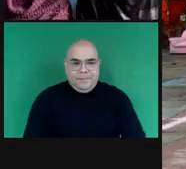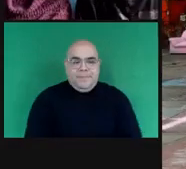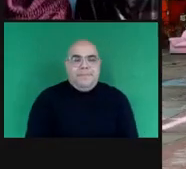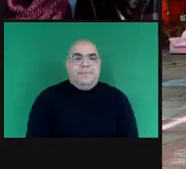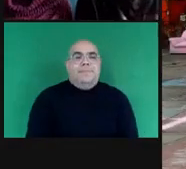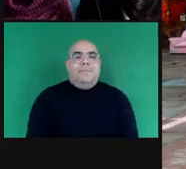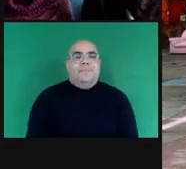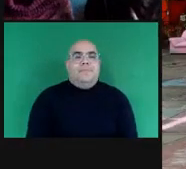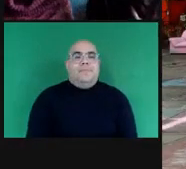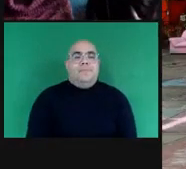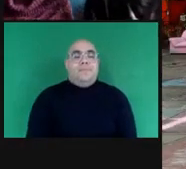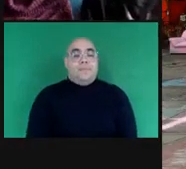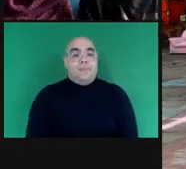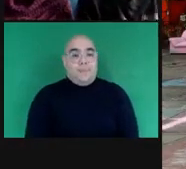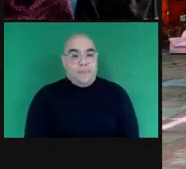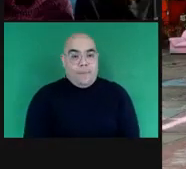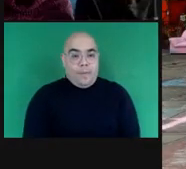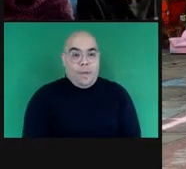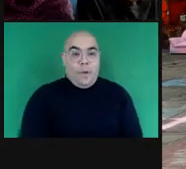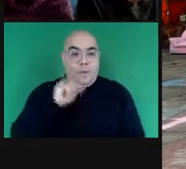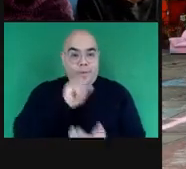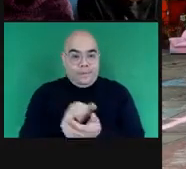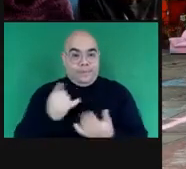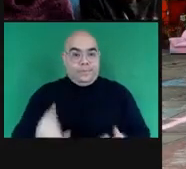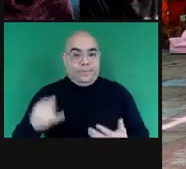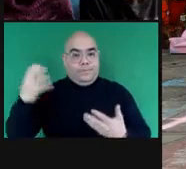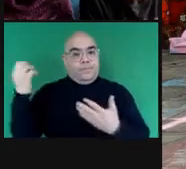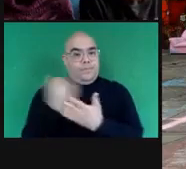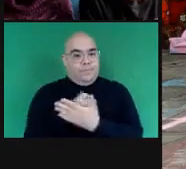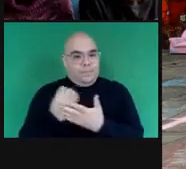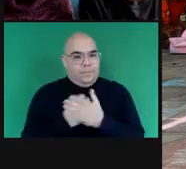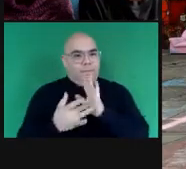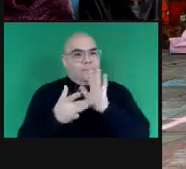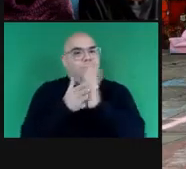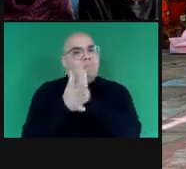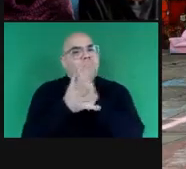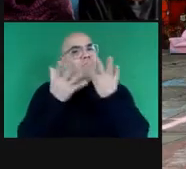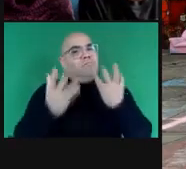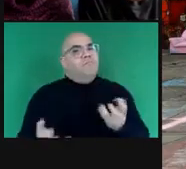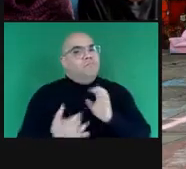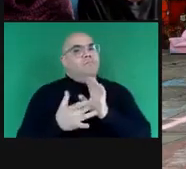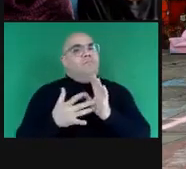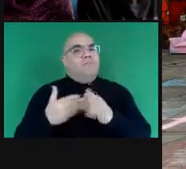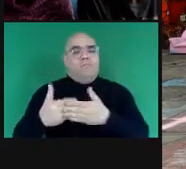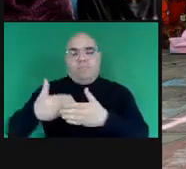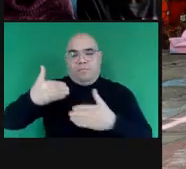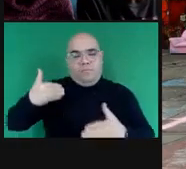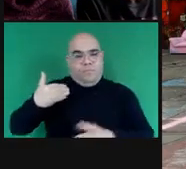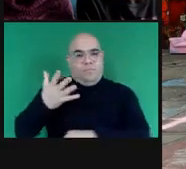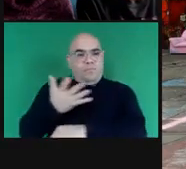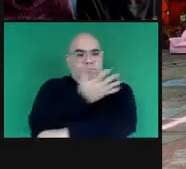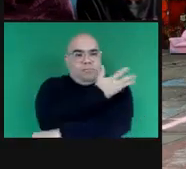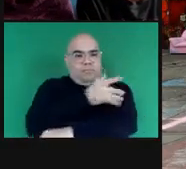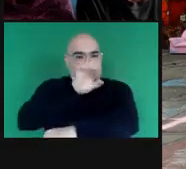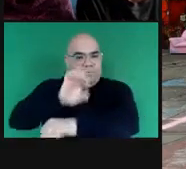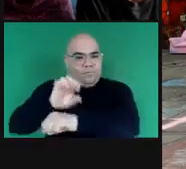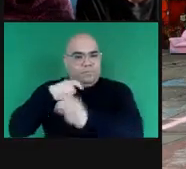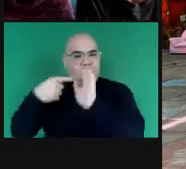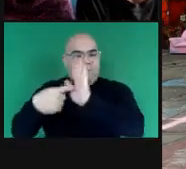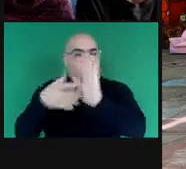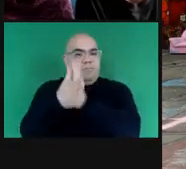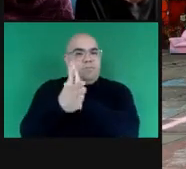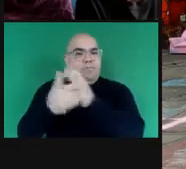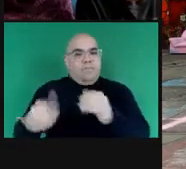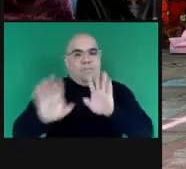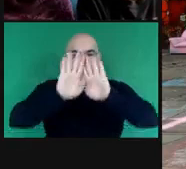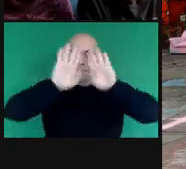Bueno, no, con esta diapositiva queremos contarles un poco nuestros antecedentes. Aquí en este Venus